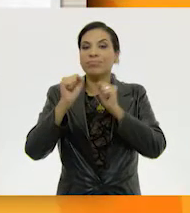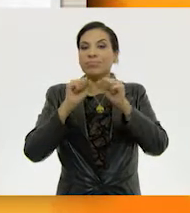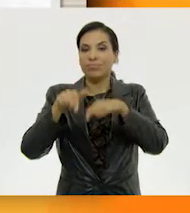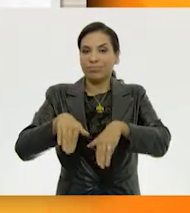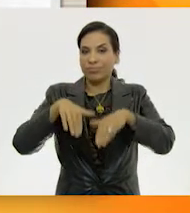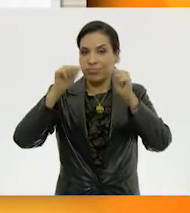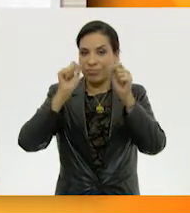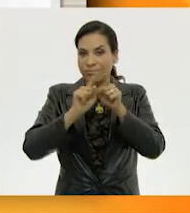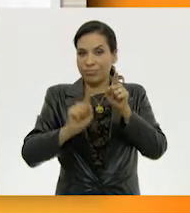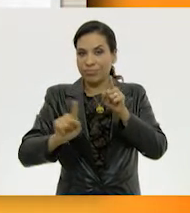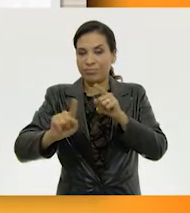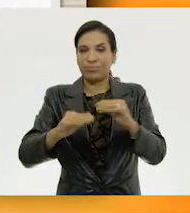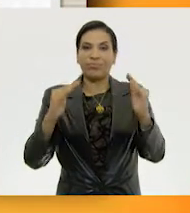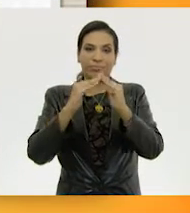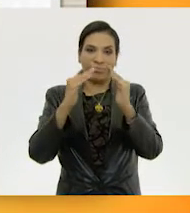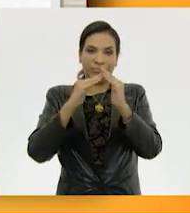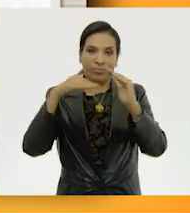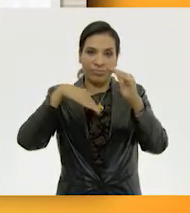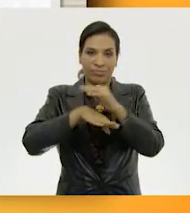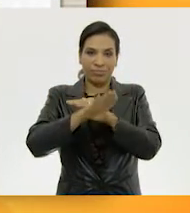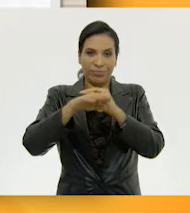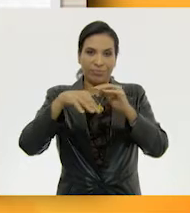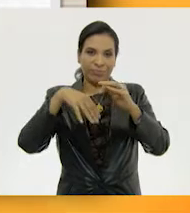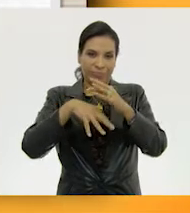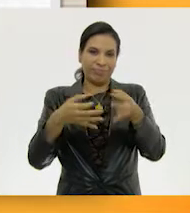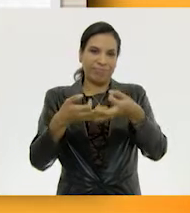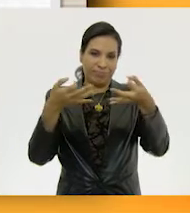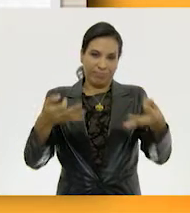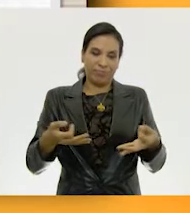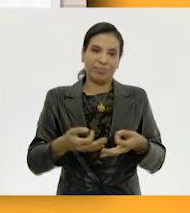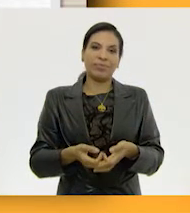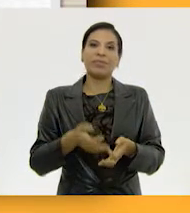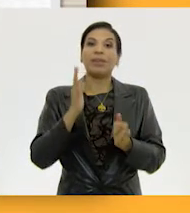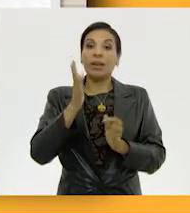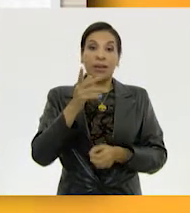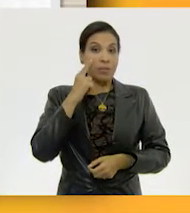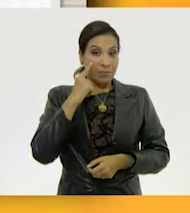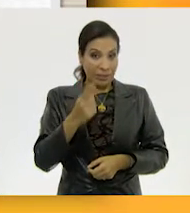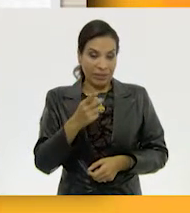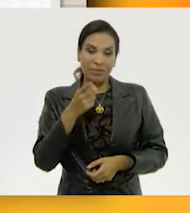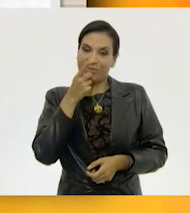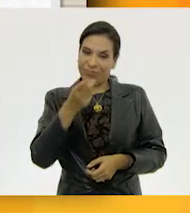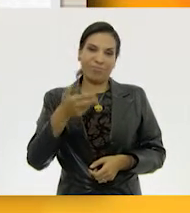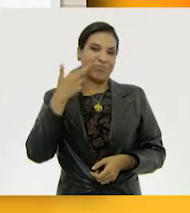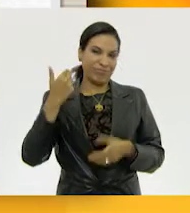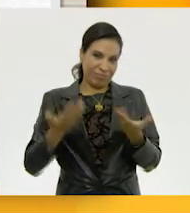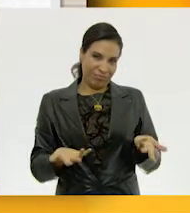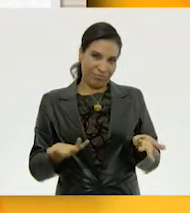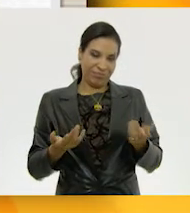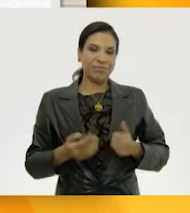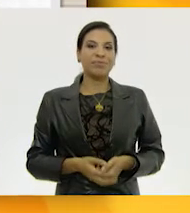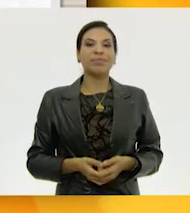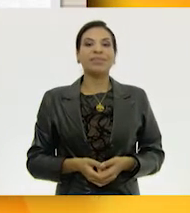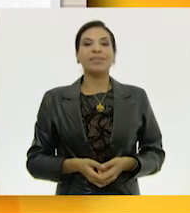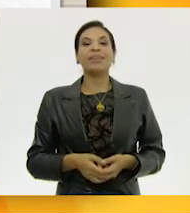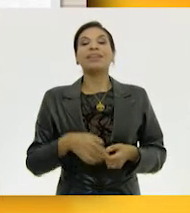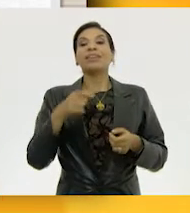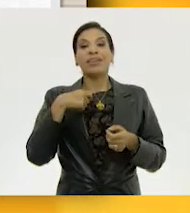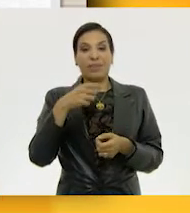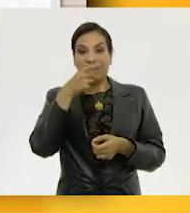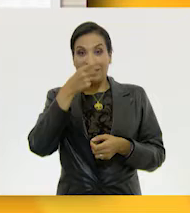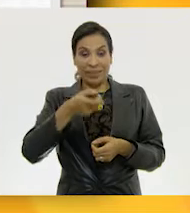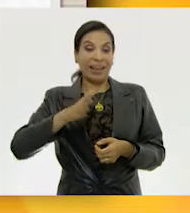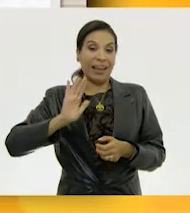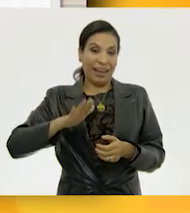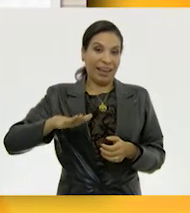esconder a su casa bajo el suelo. ¡Ya lo ve!, dijo el ratón. Tal como se